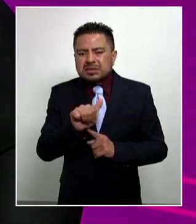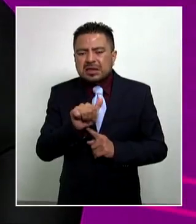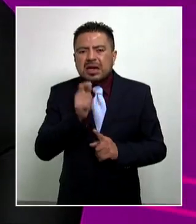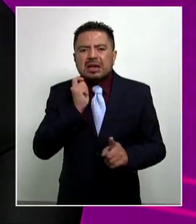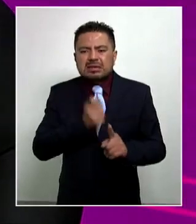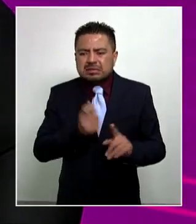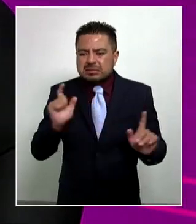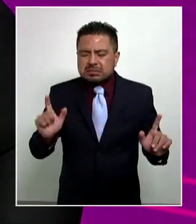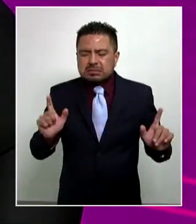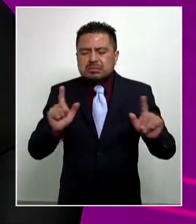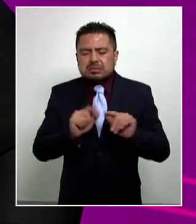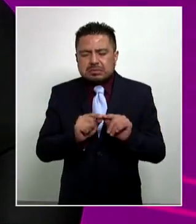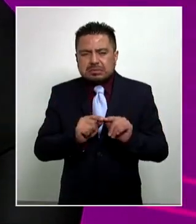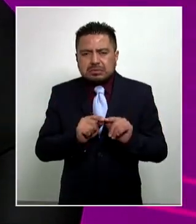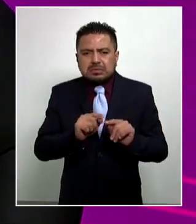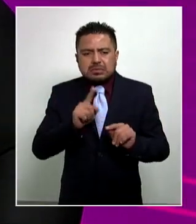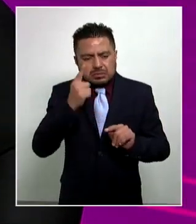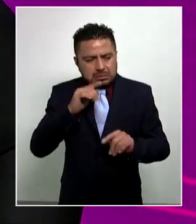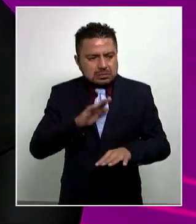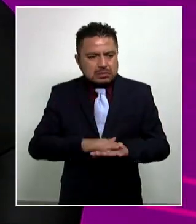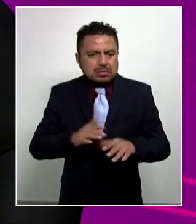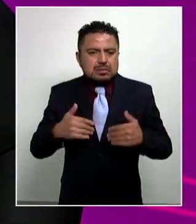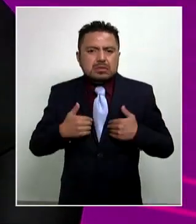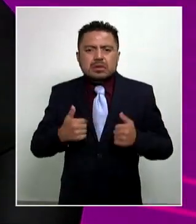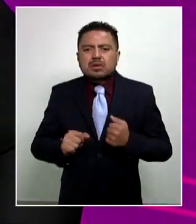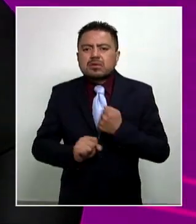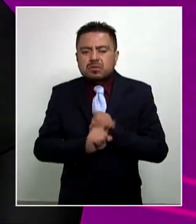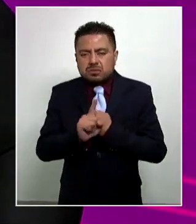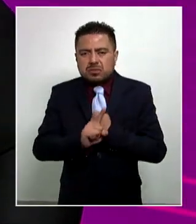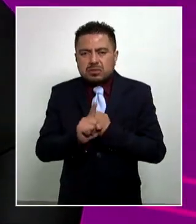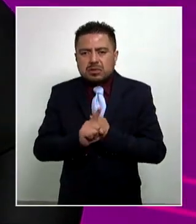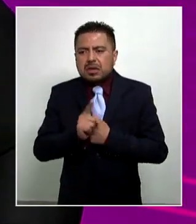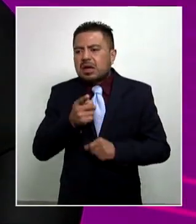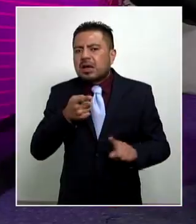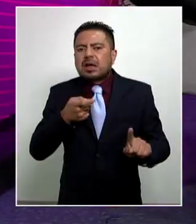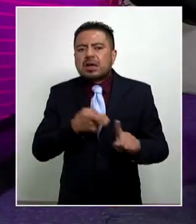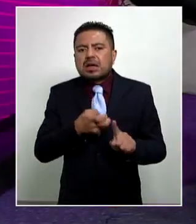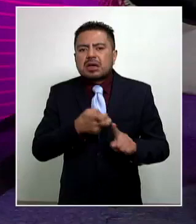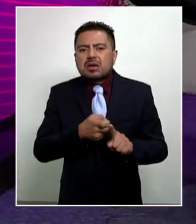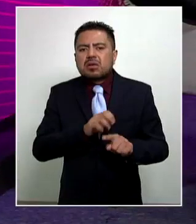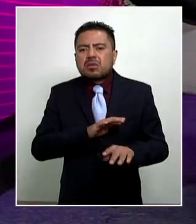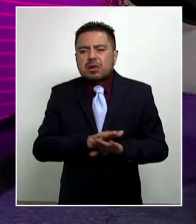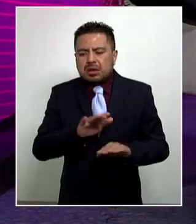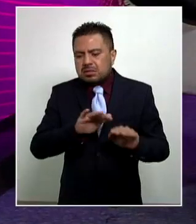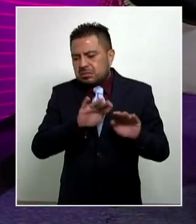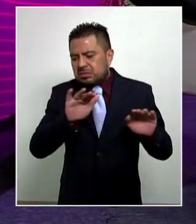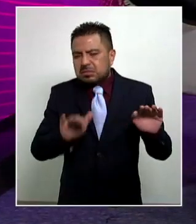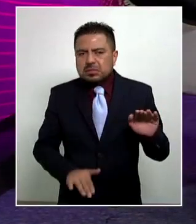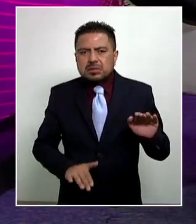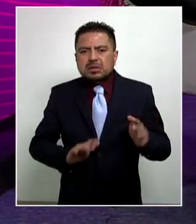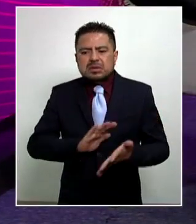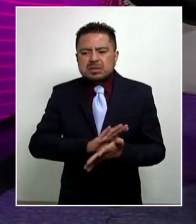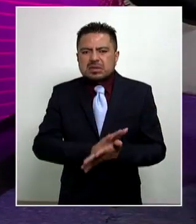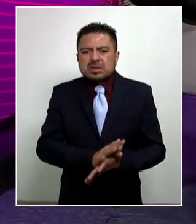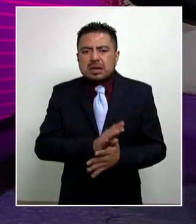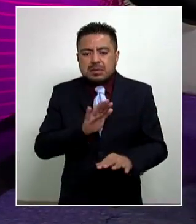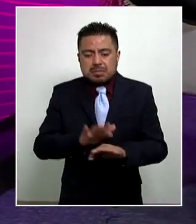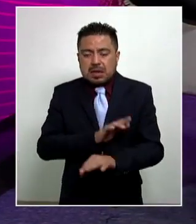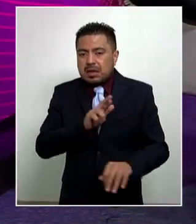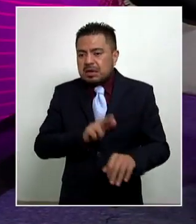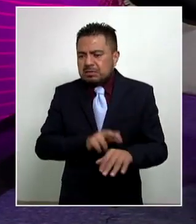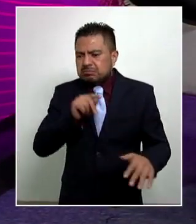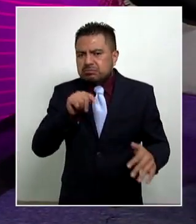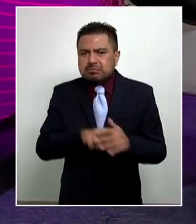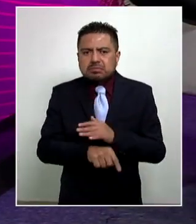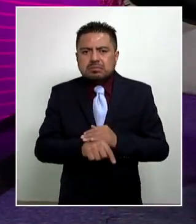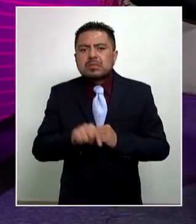una aproximación para entender un fenómeno, ¿no? Que tiene que ver con la desigualdad. El racismo es más amplio. Claro, ¿no?